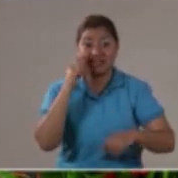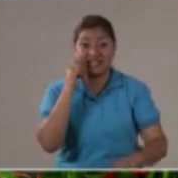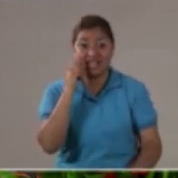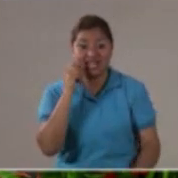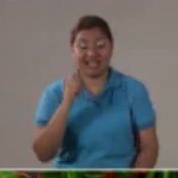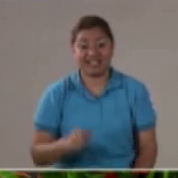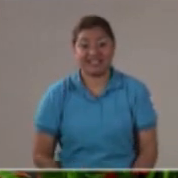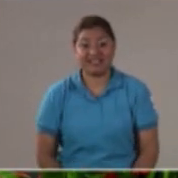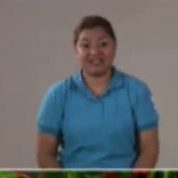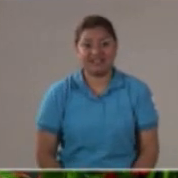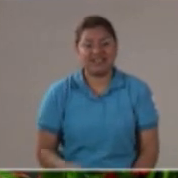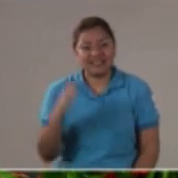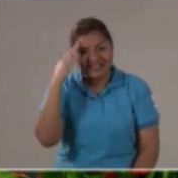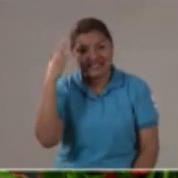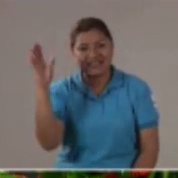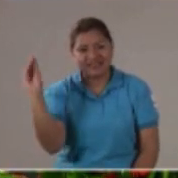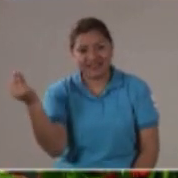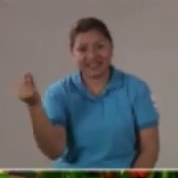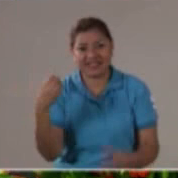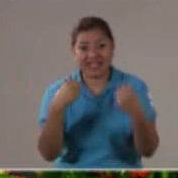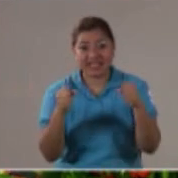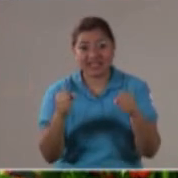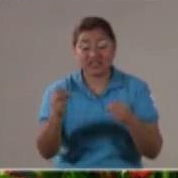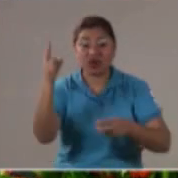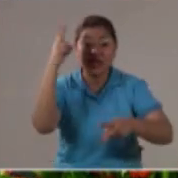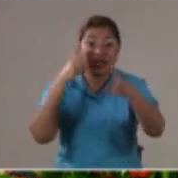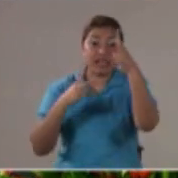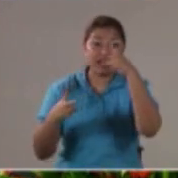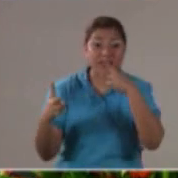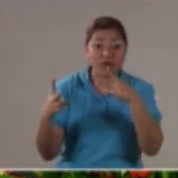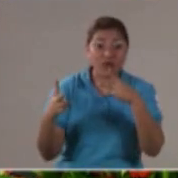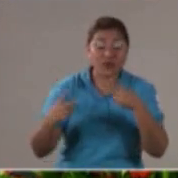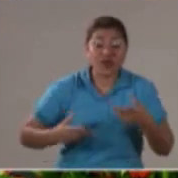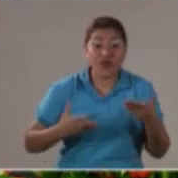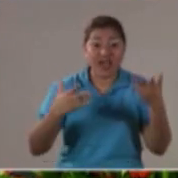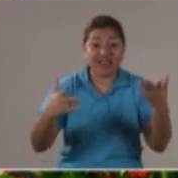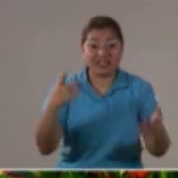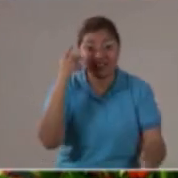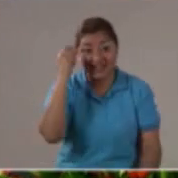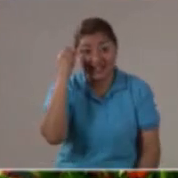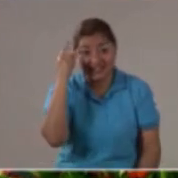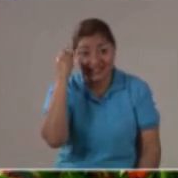¿Y sabe qué hizo el rocío? Le devolvió el entendimiento.